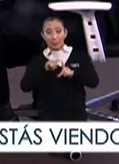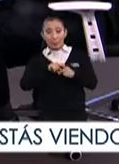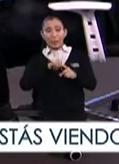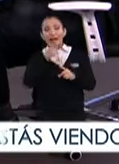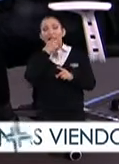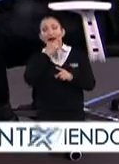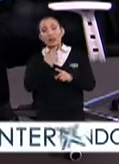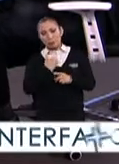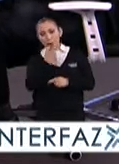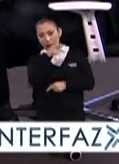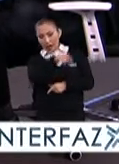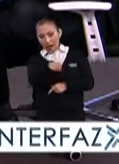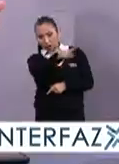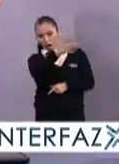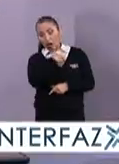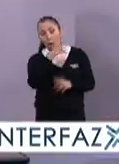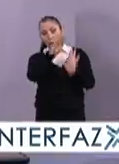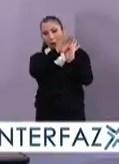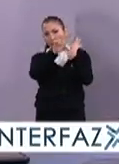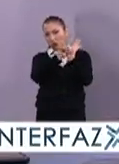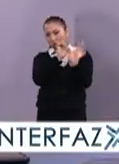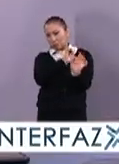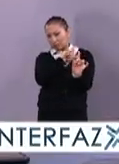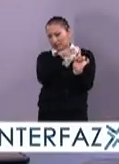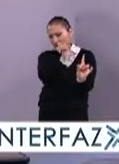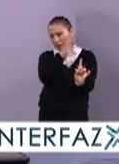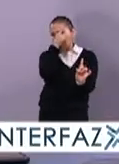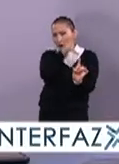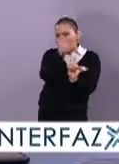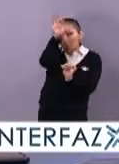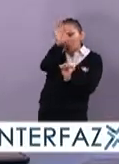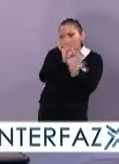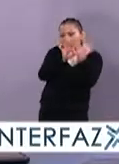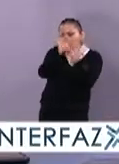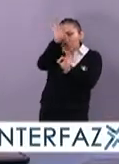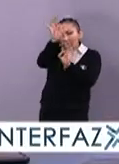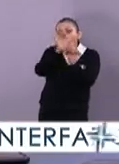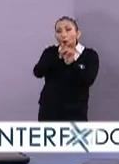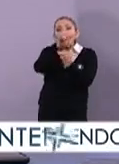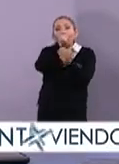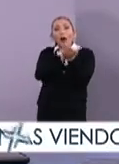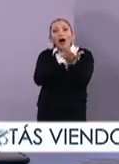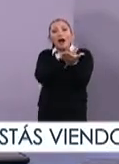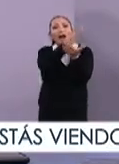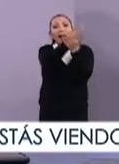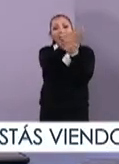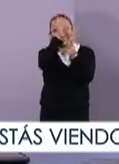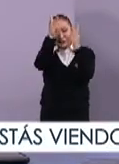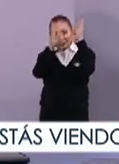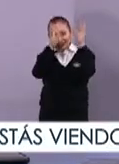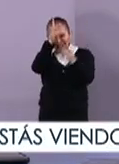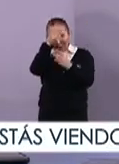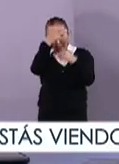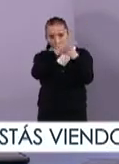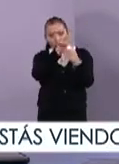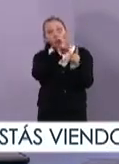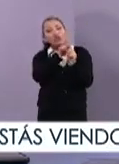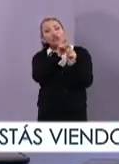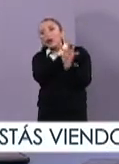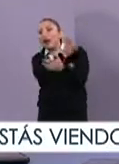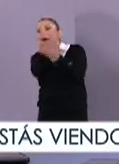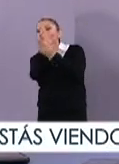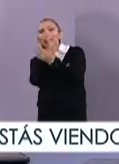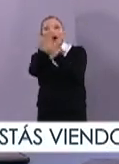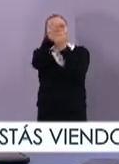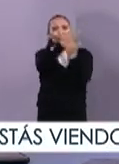nos decían que ellos tienen una metodología muy particular para seleccionar cuál es el lugar al que van en la siguiente